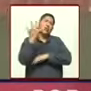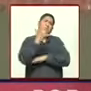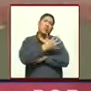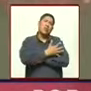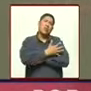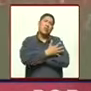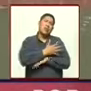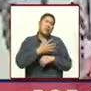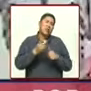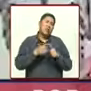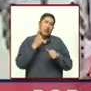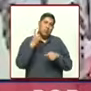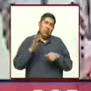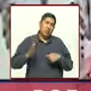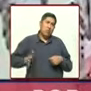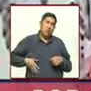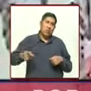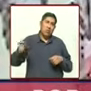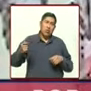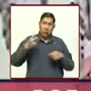5 días, el otro, el primer perrito.